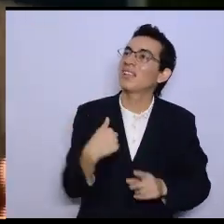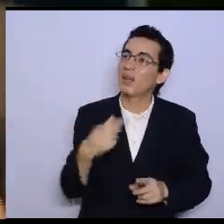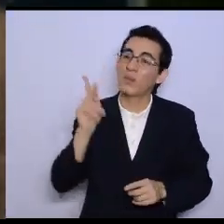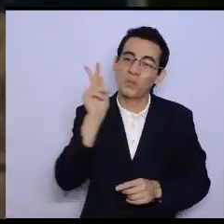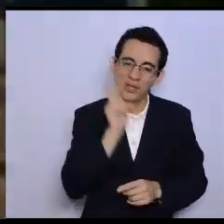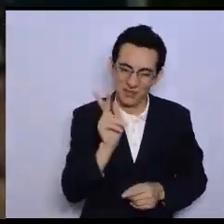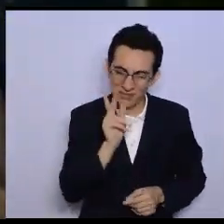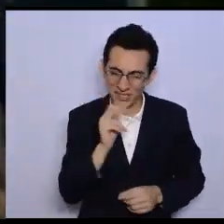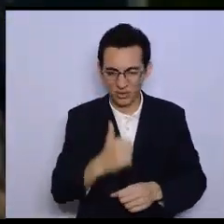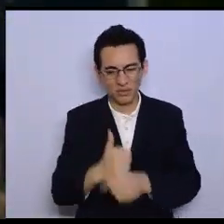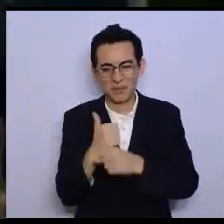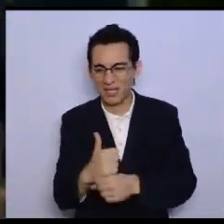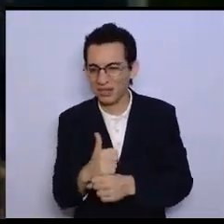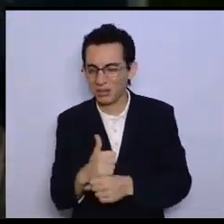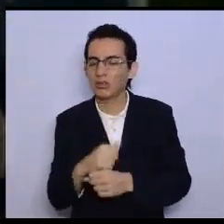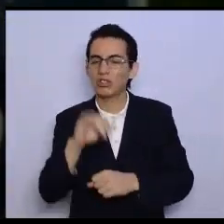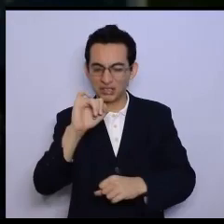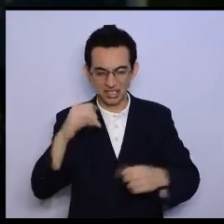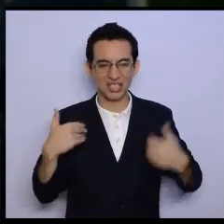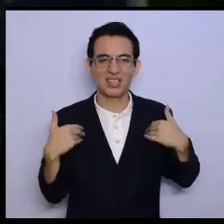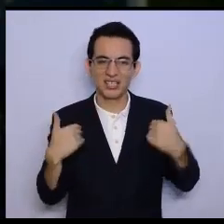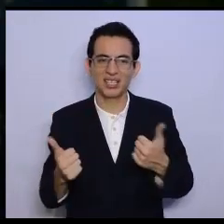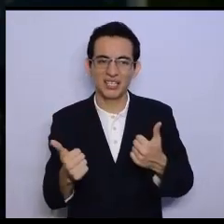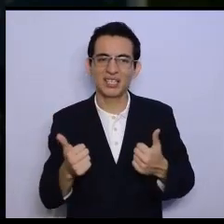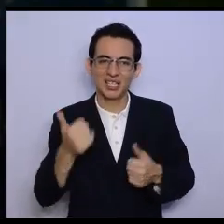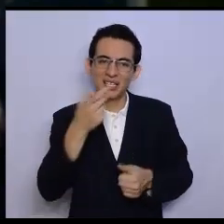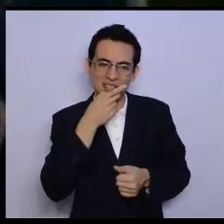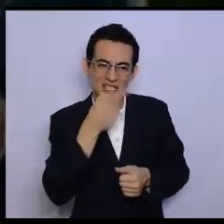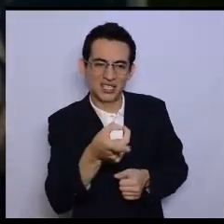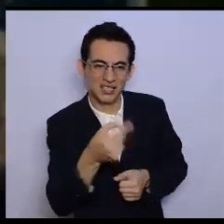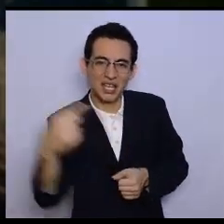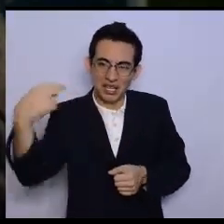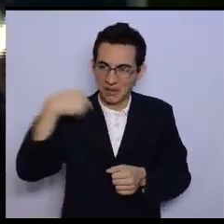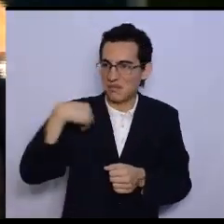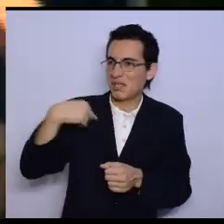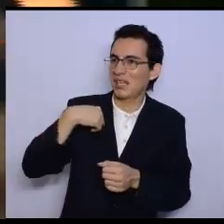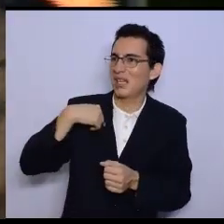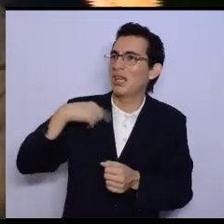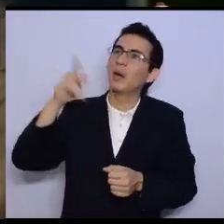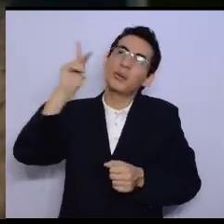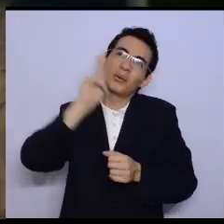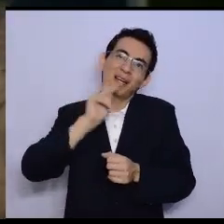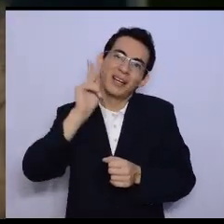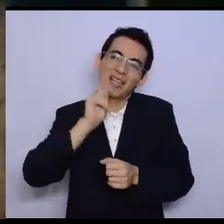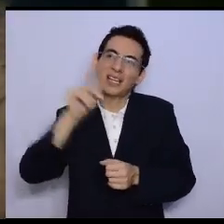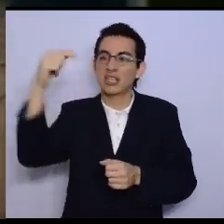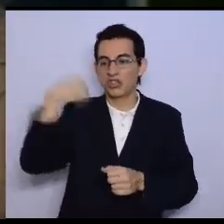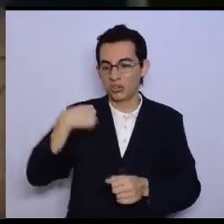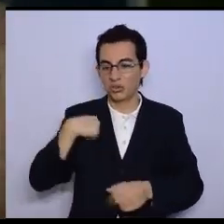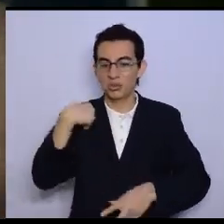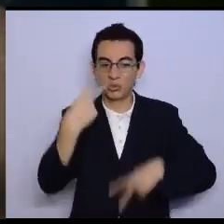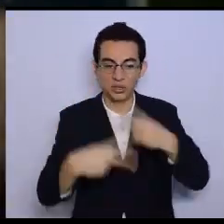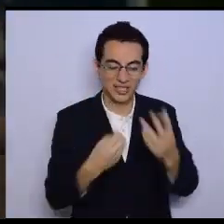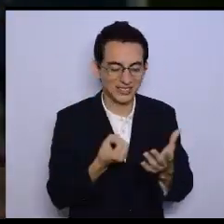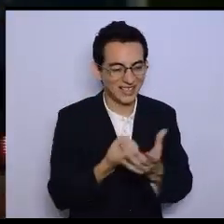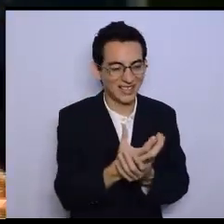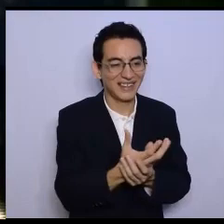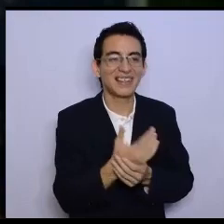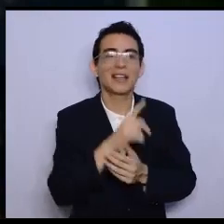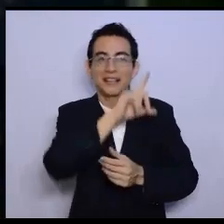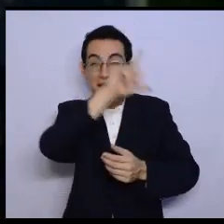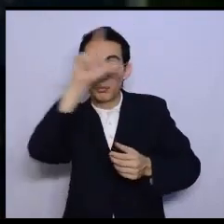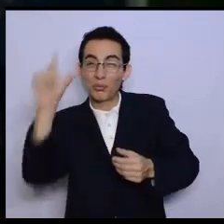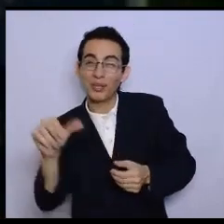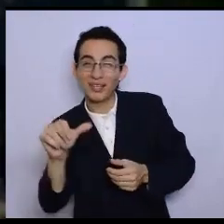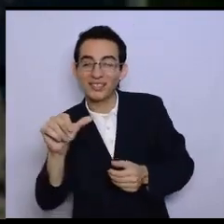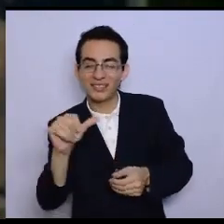para purificarlo. Él lo tenía en mente cuando dijo, me probará y saldré como oro. Porque sin duda que de